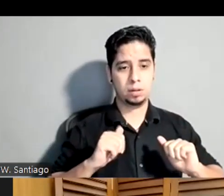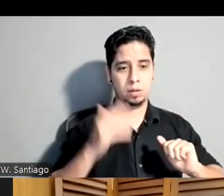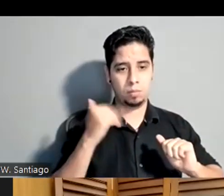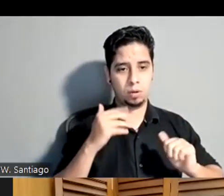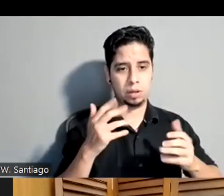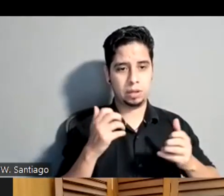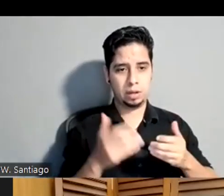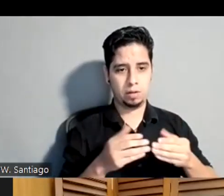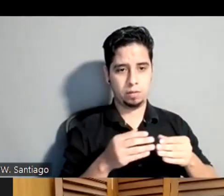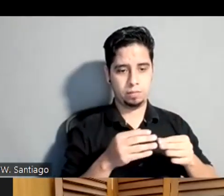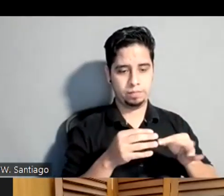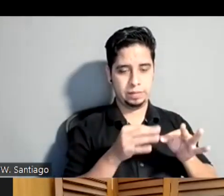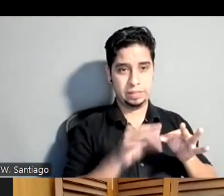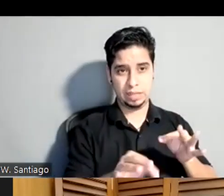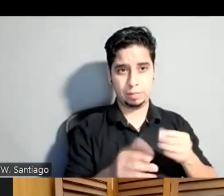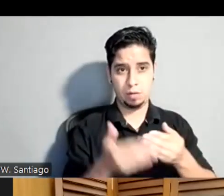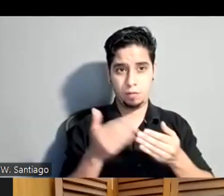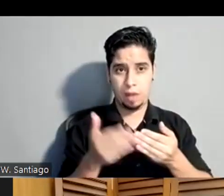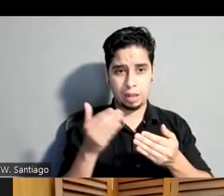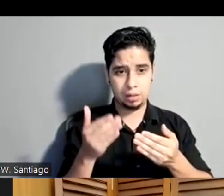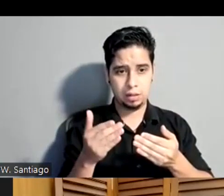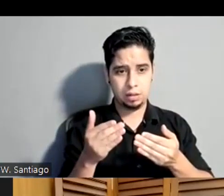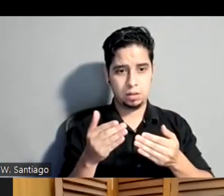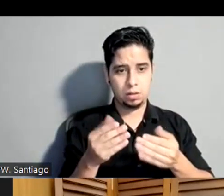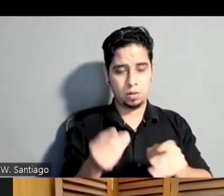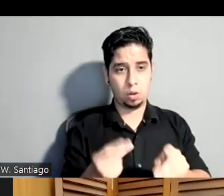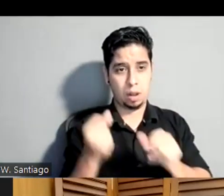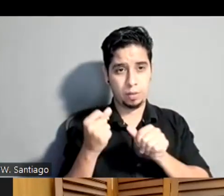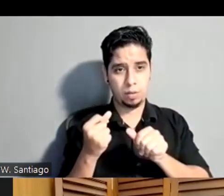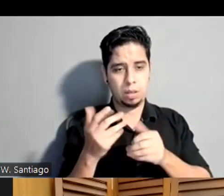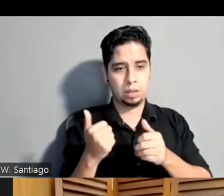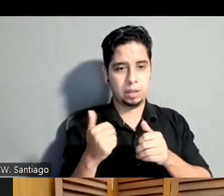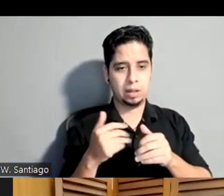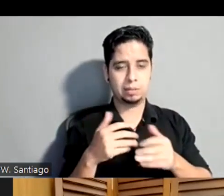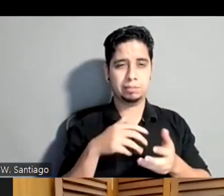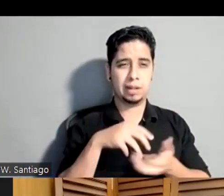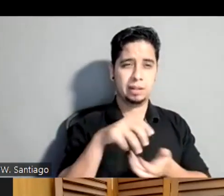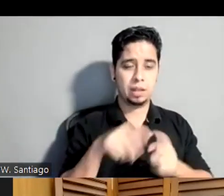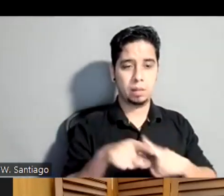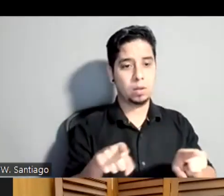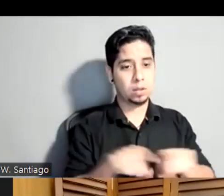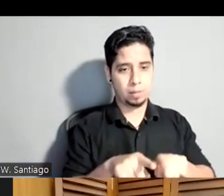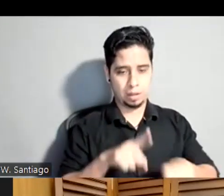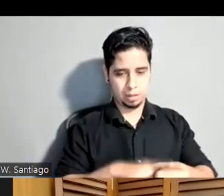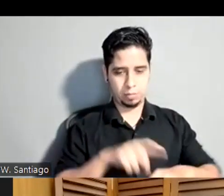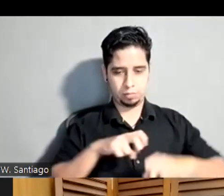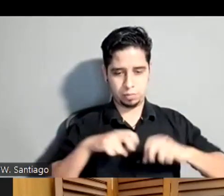lo fácil, quieren lo ligero, lo instantáneo, y quieren relajarse, quieren reírse, pero también hay que pensar.